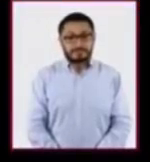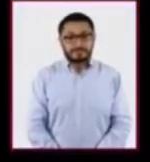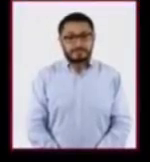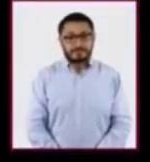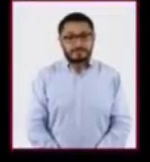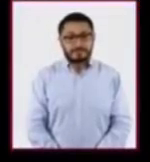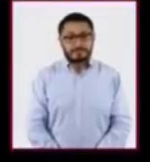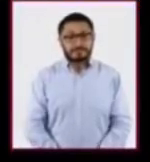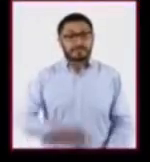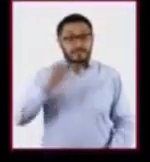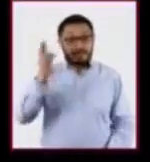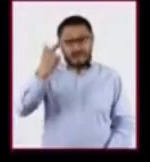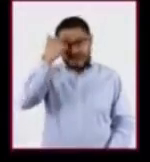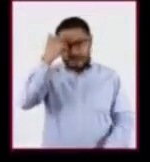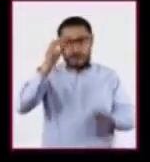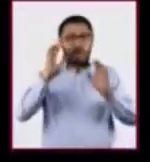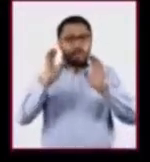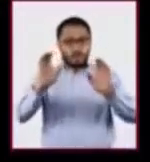Recuerda hacerlo con cuidado